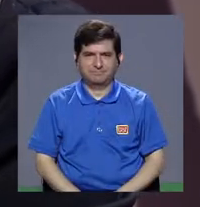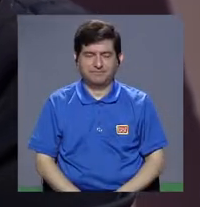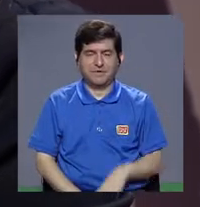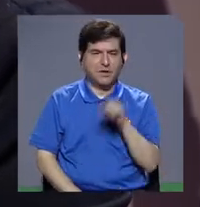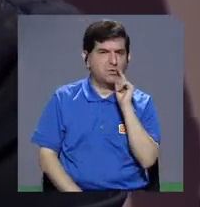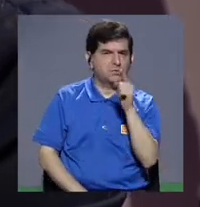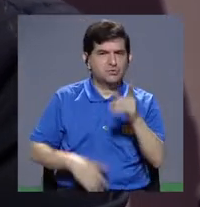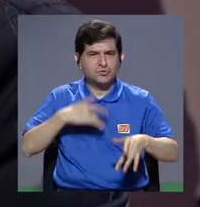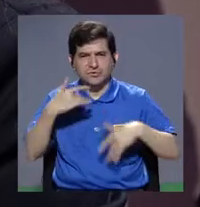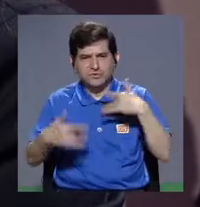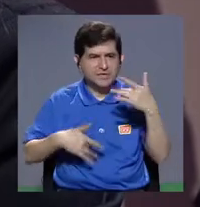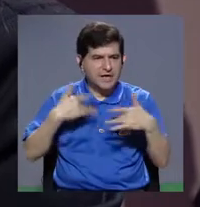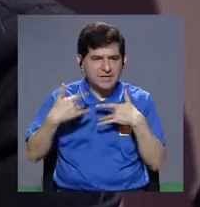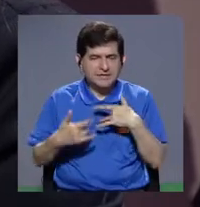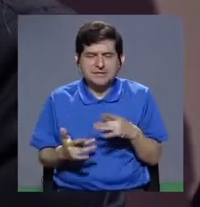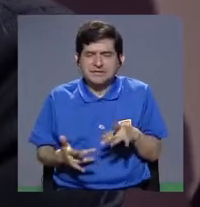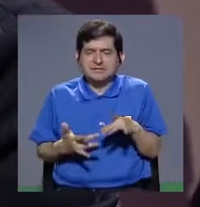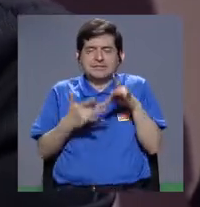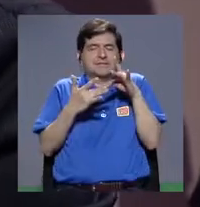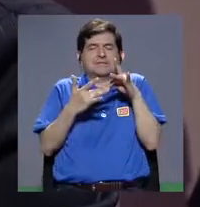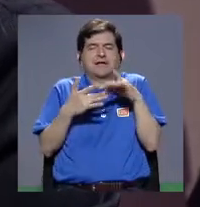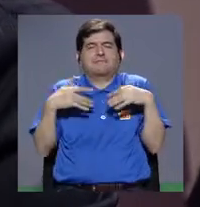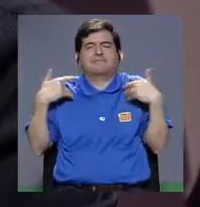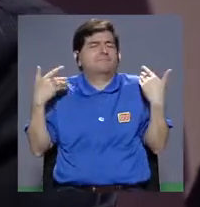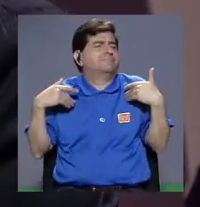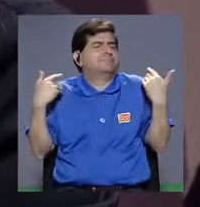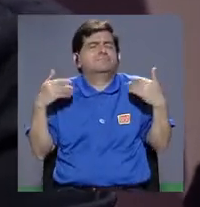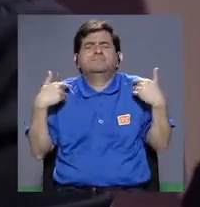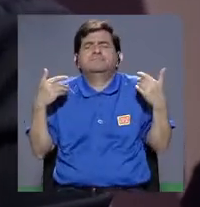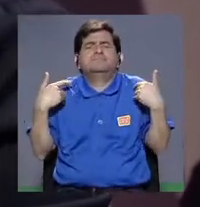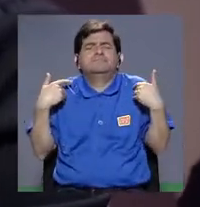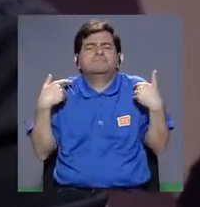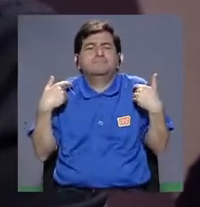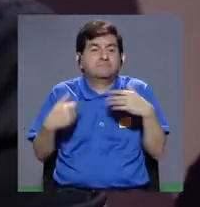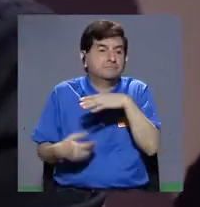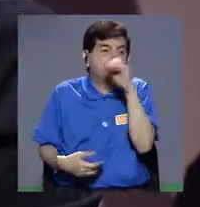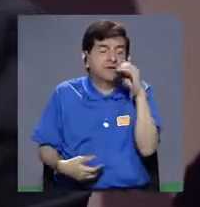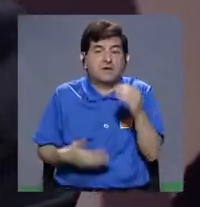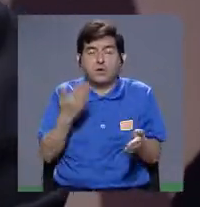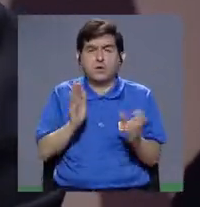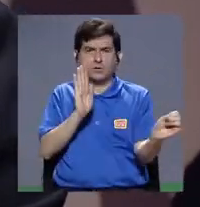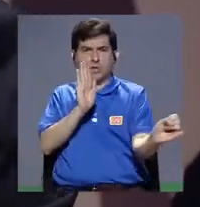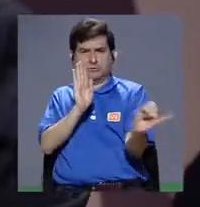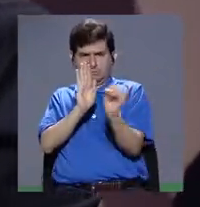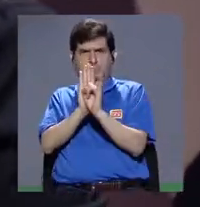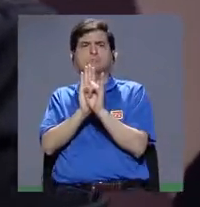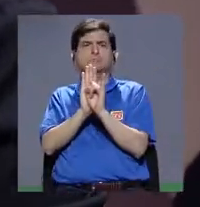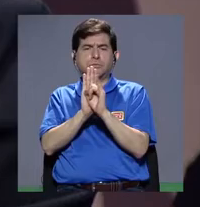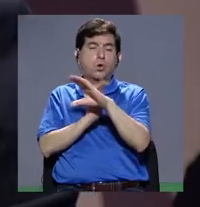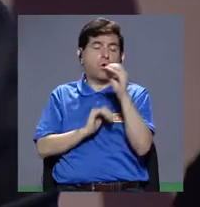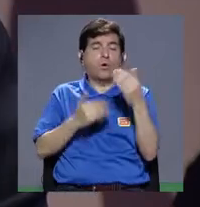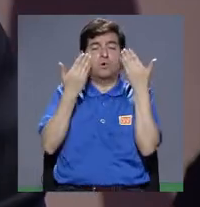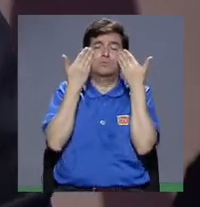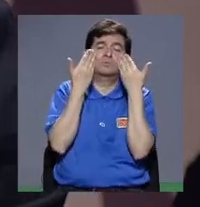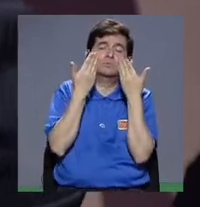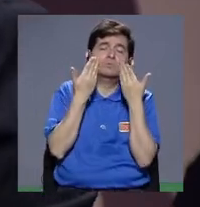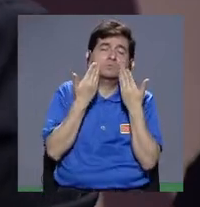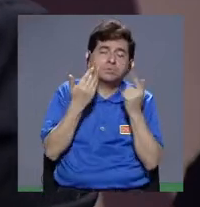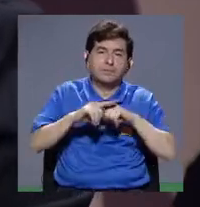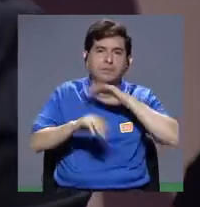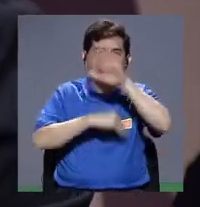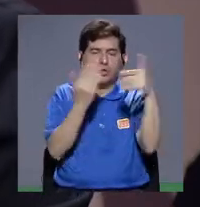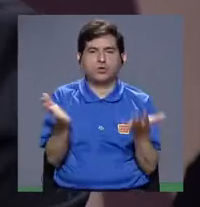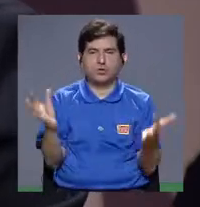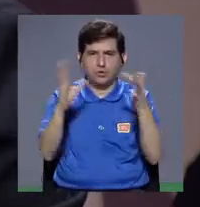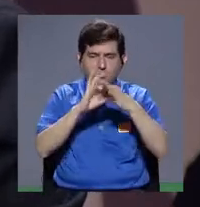te sentiste de alguna manera muy especial sea muy feliz sea muy identificado o sea muy triste pero todo